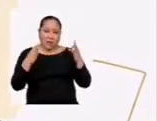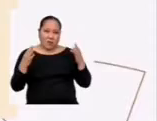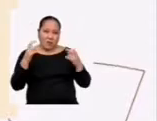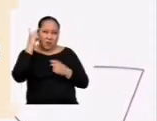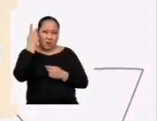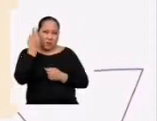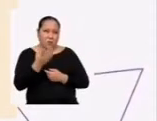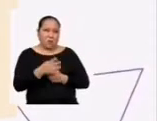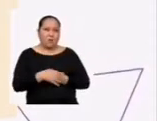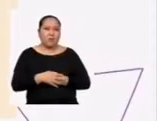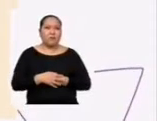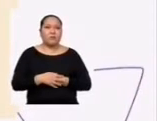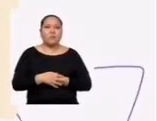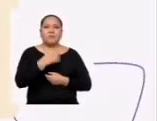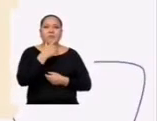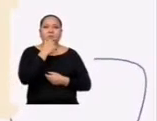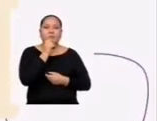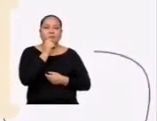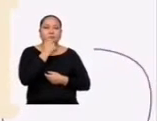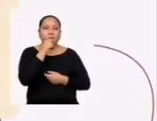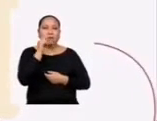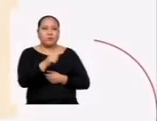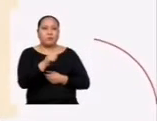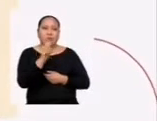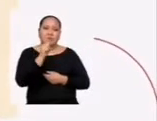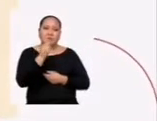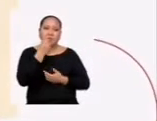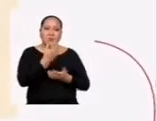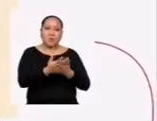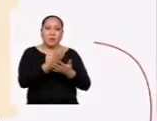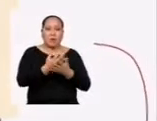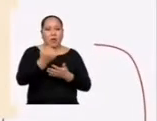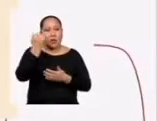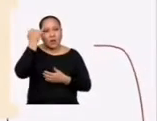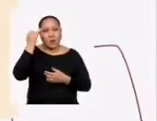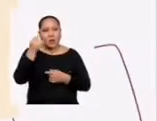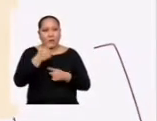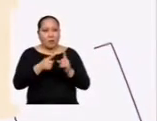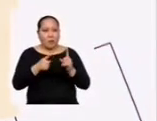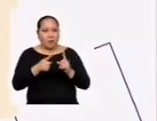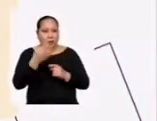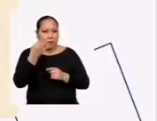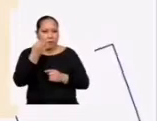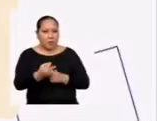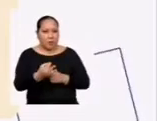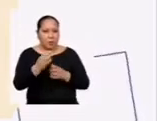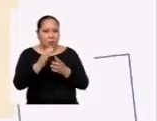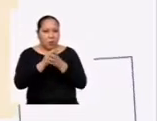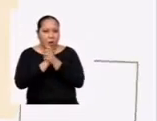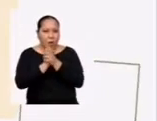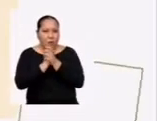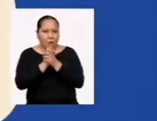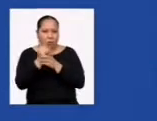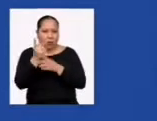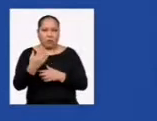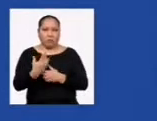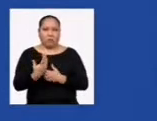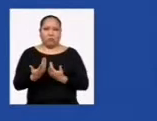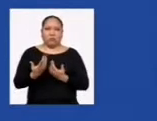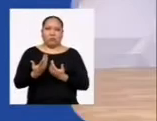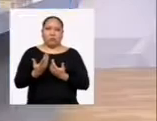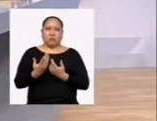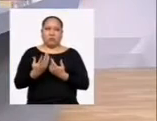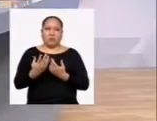poco. Me parece una buena idea, pero ¿segura de que tu amigo no se ofenderá con tanto